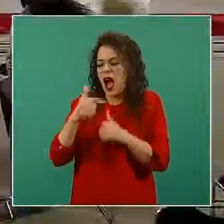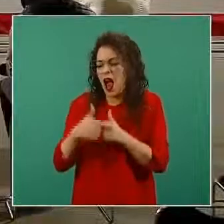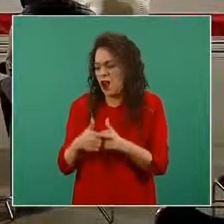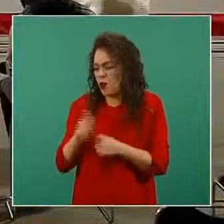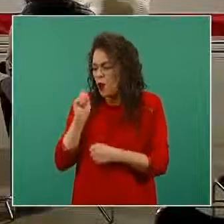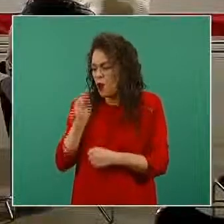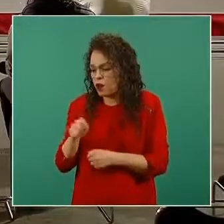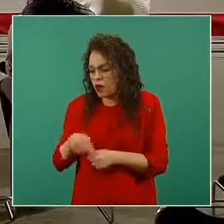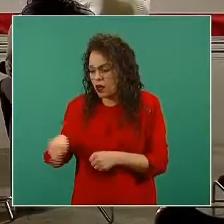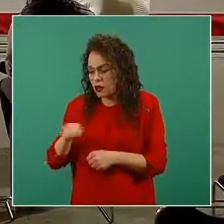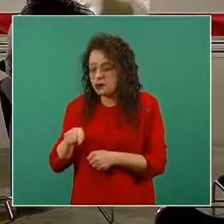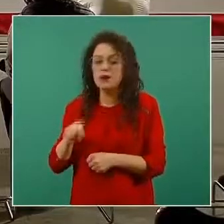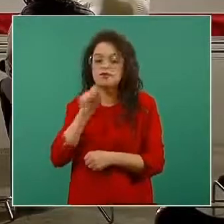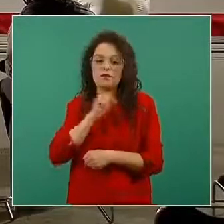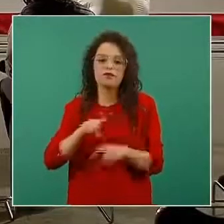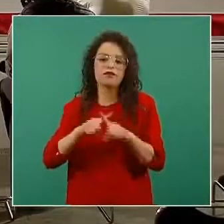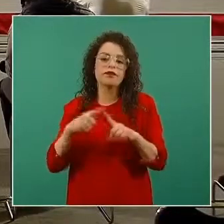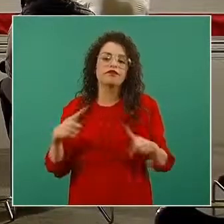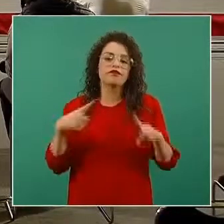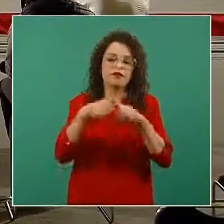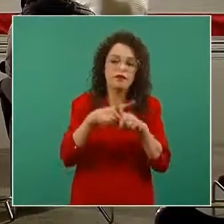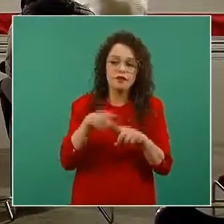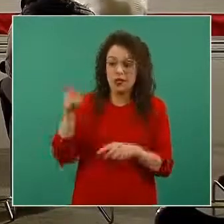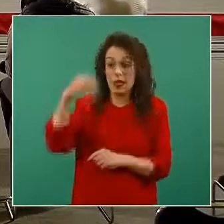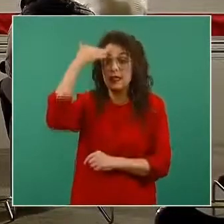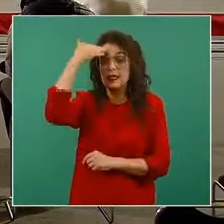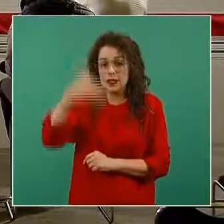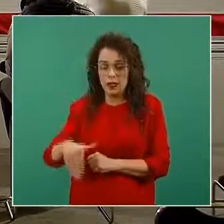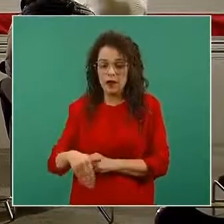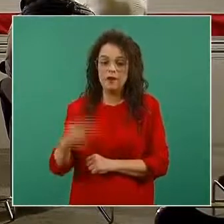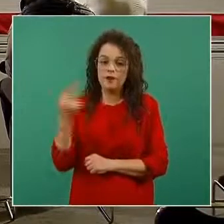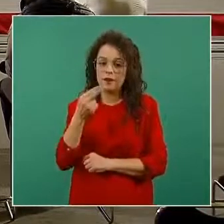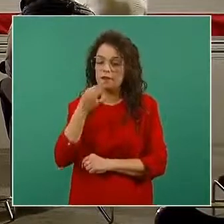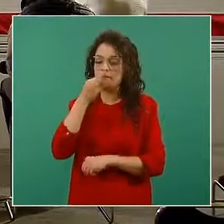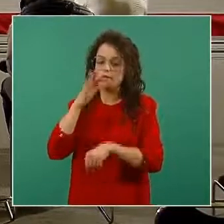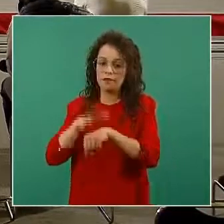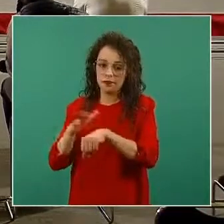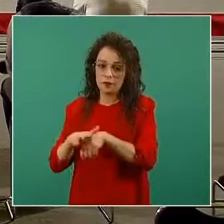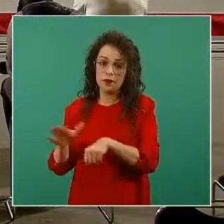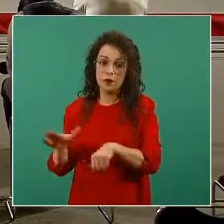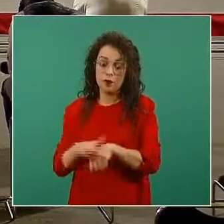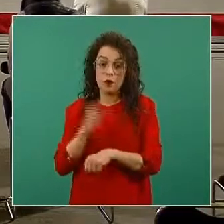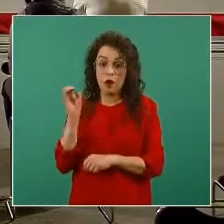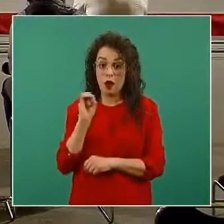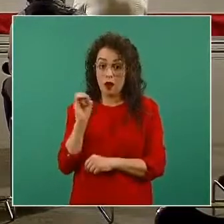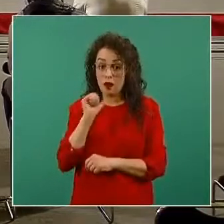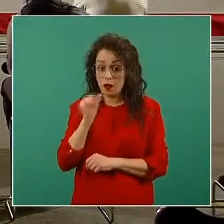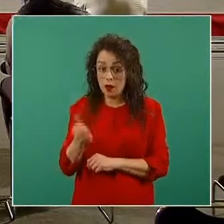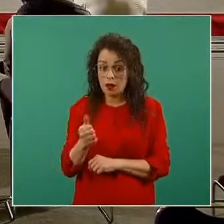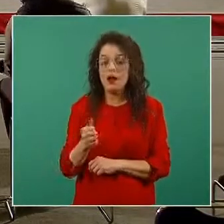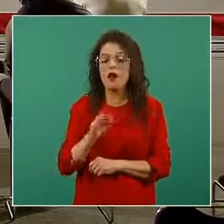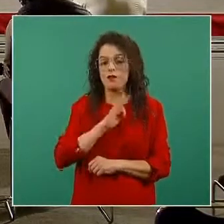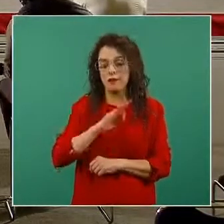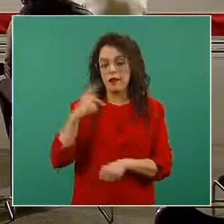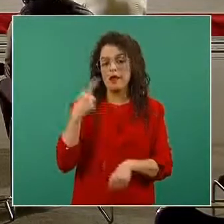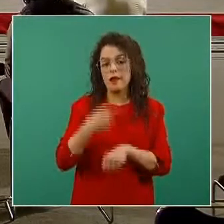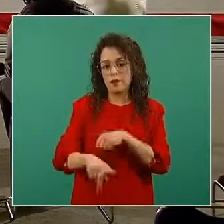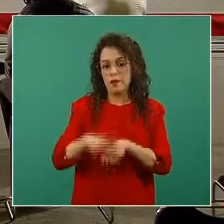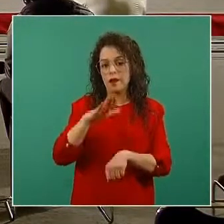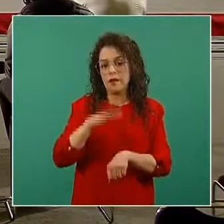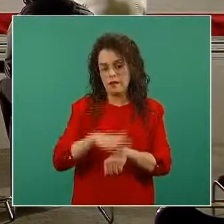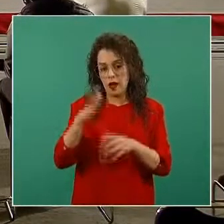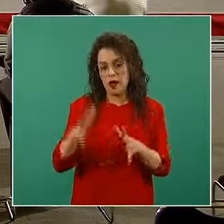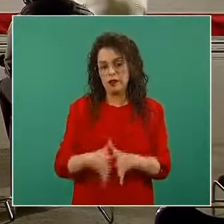Cuando esto ocurre de manera concomitante en las personas, obviamente el riesgo se incrementa y puede haber en su momento